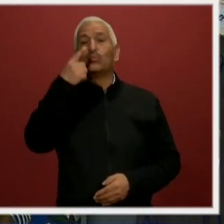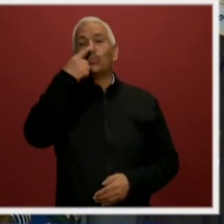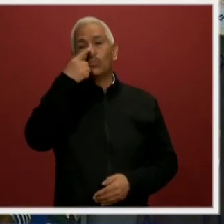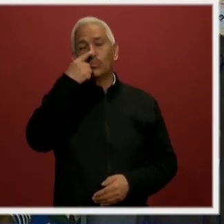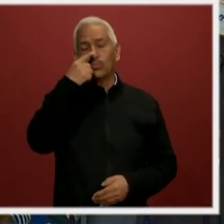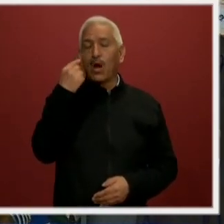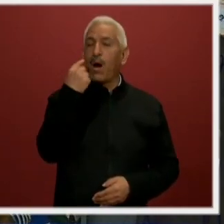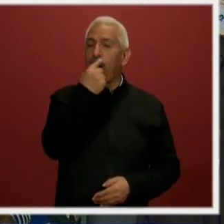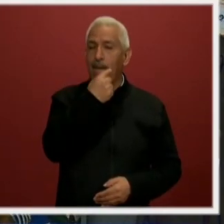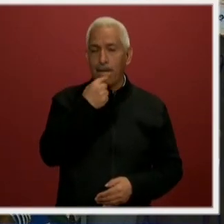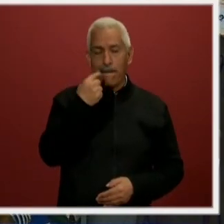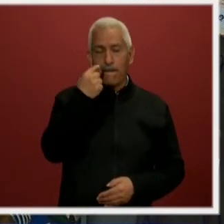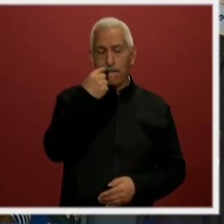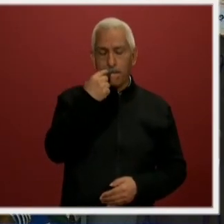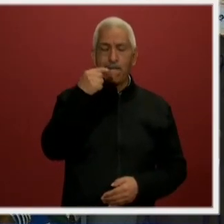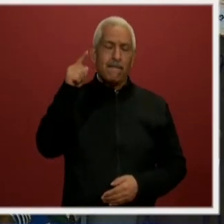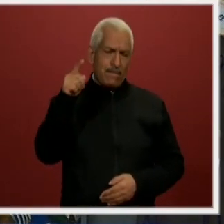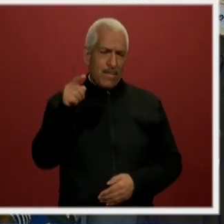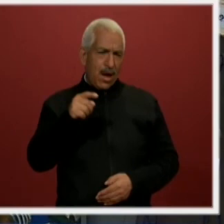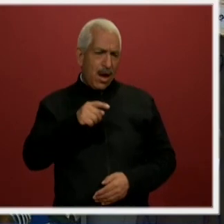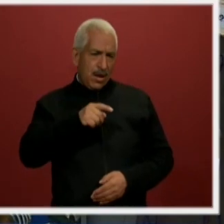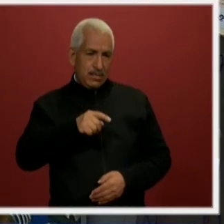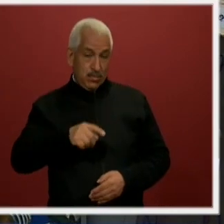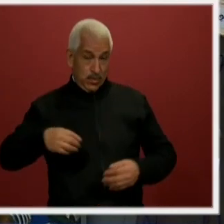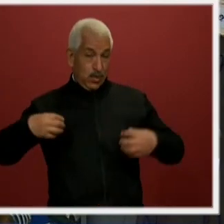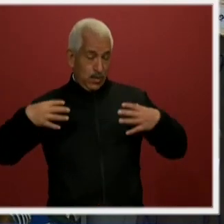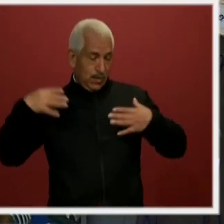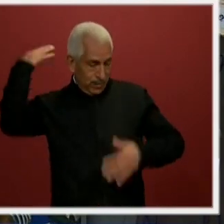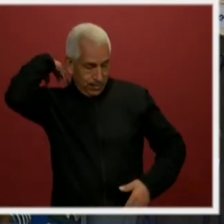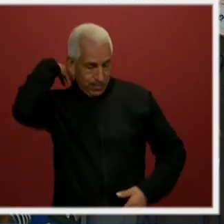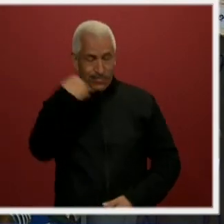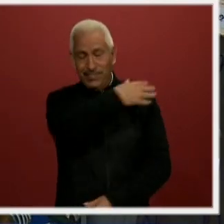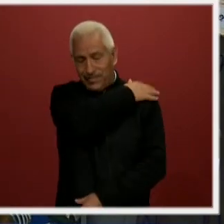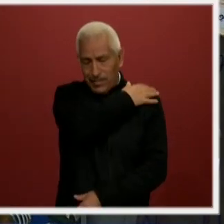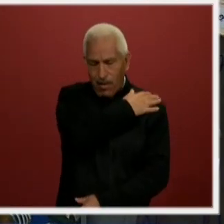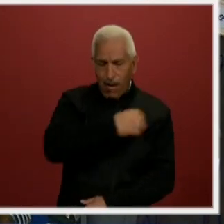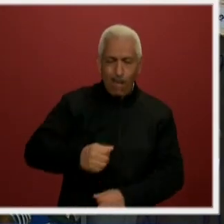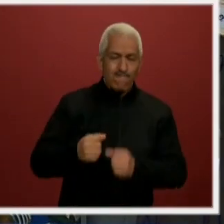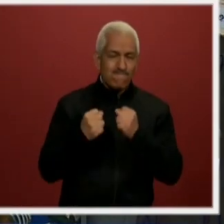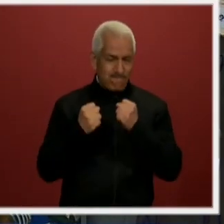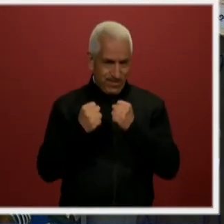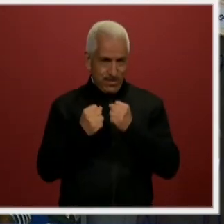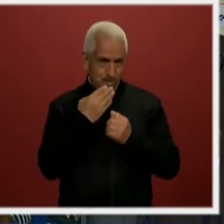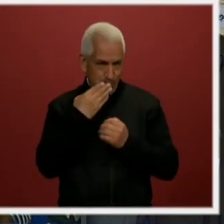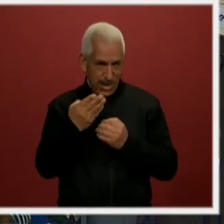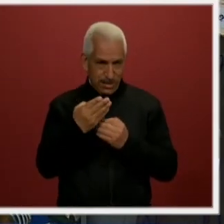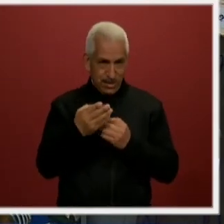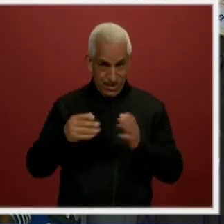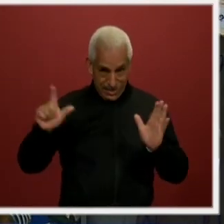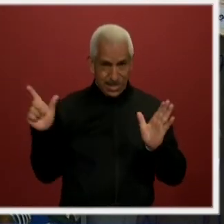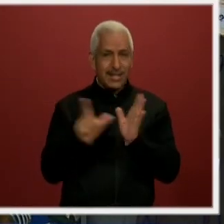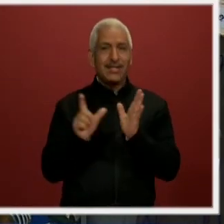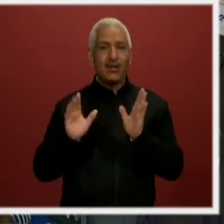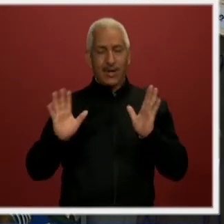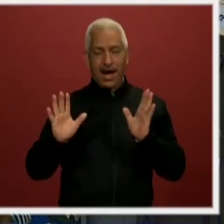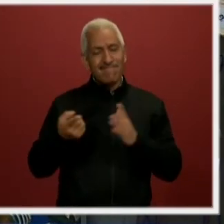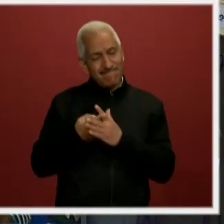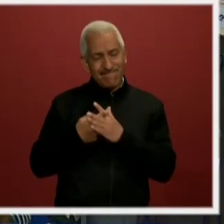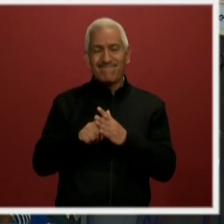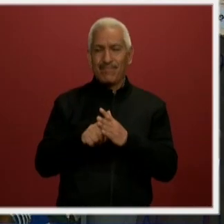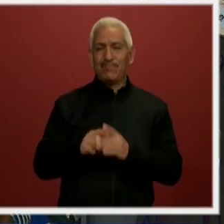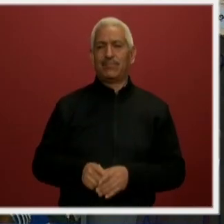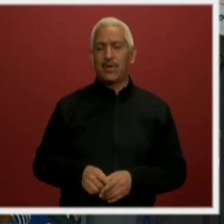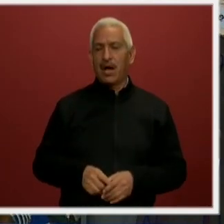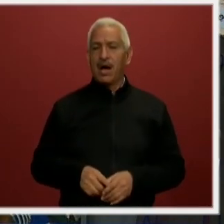y unos pulmones muy fuertes si ya tienes todo listo vamos a empezar lo